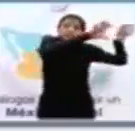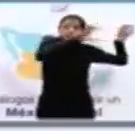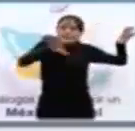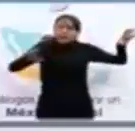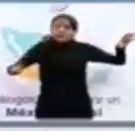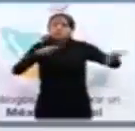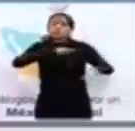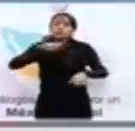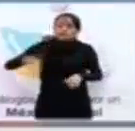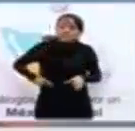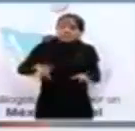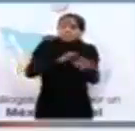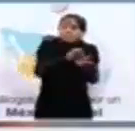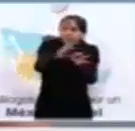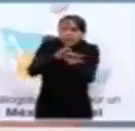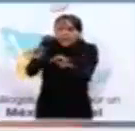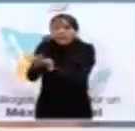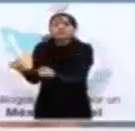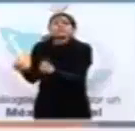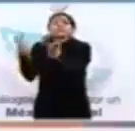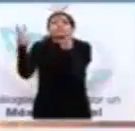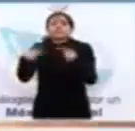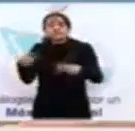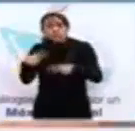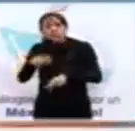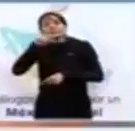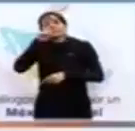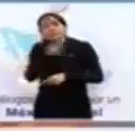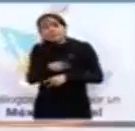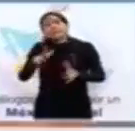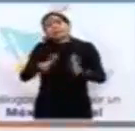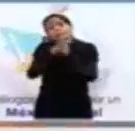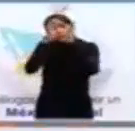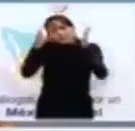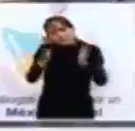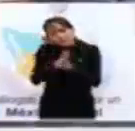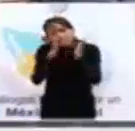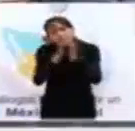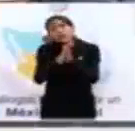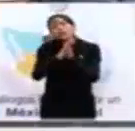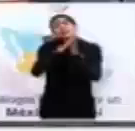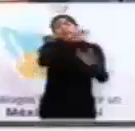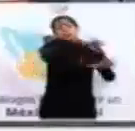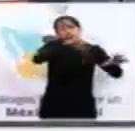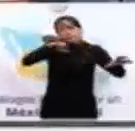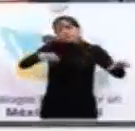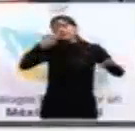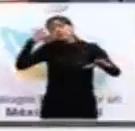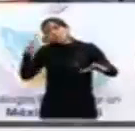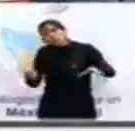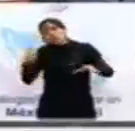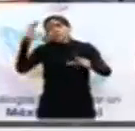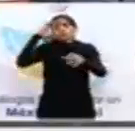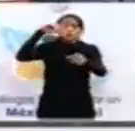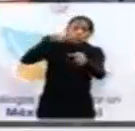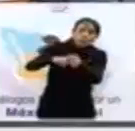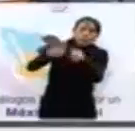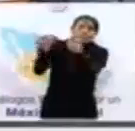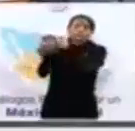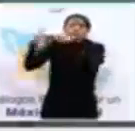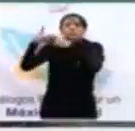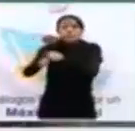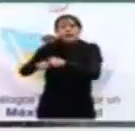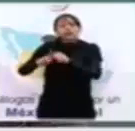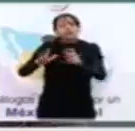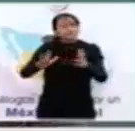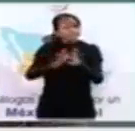municipal, y la concurrencia entre los sectores económicos, sociales, culturales, productivos, etc.